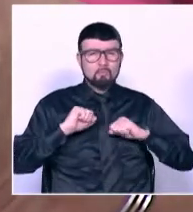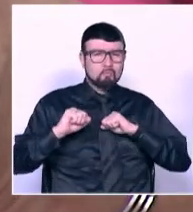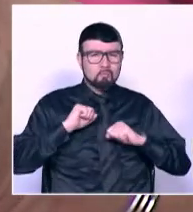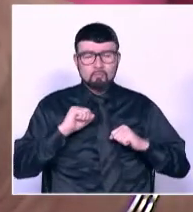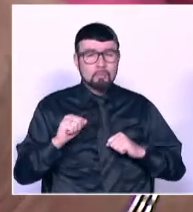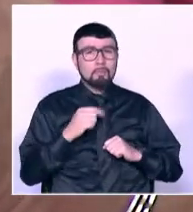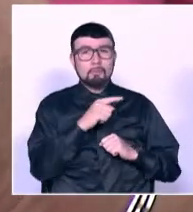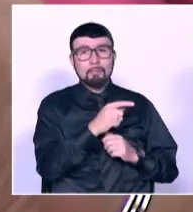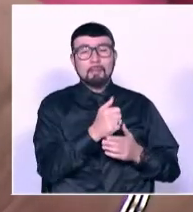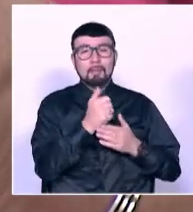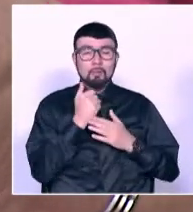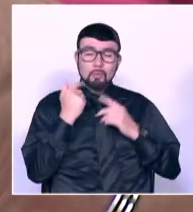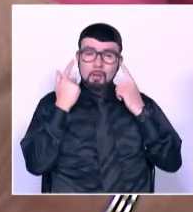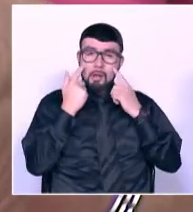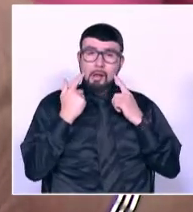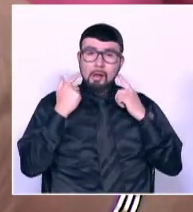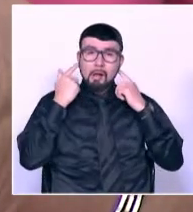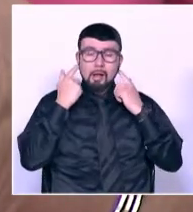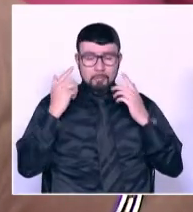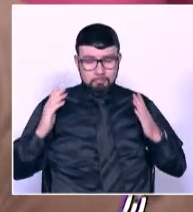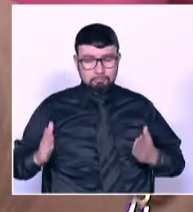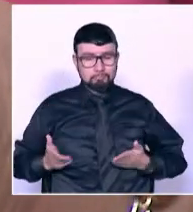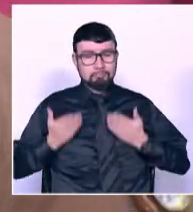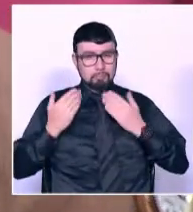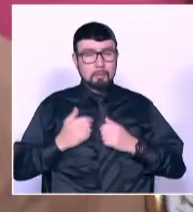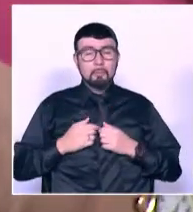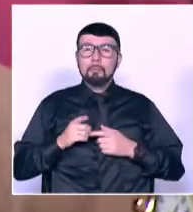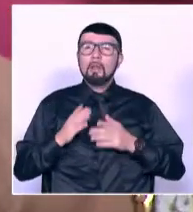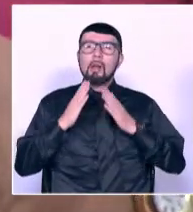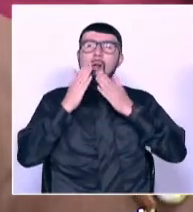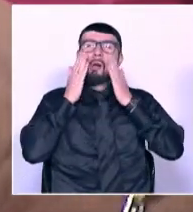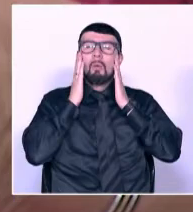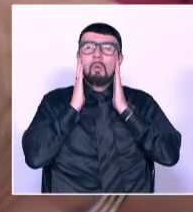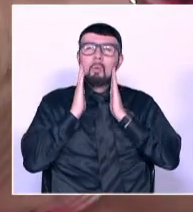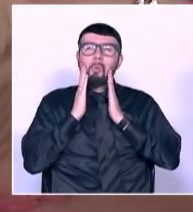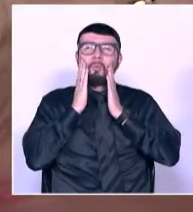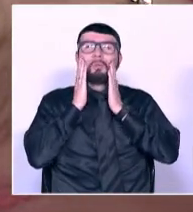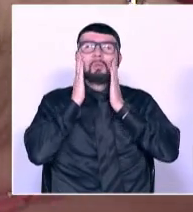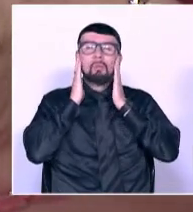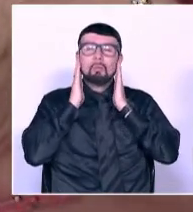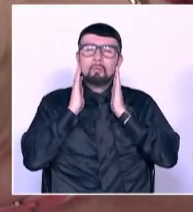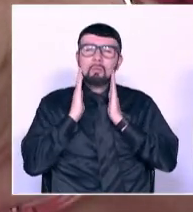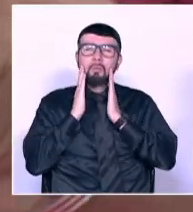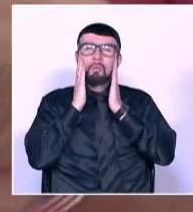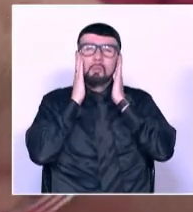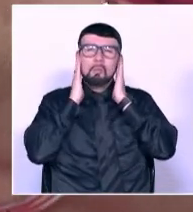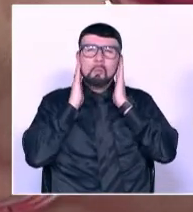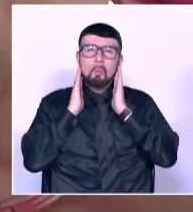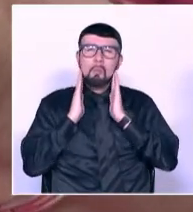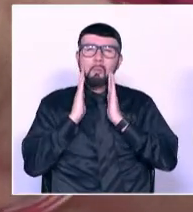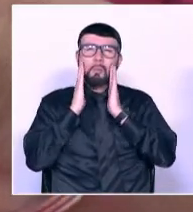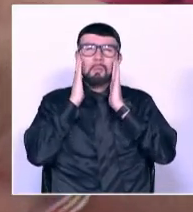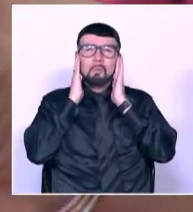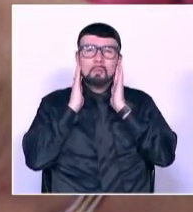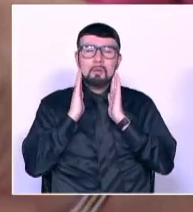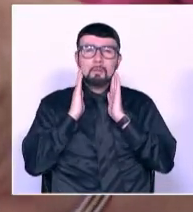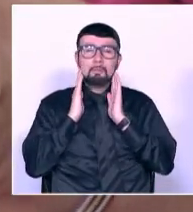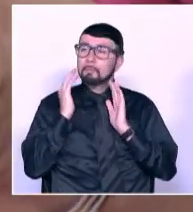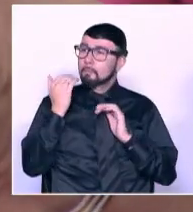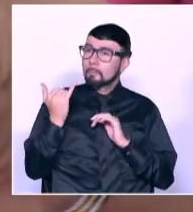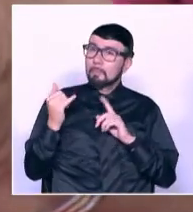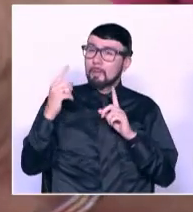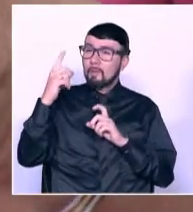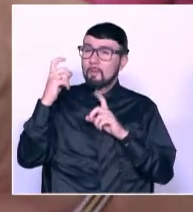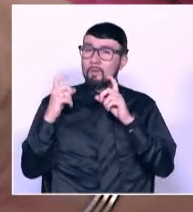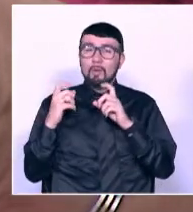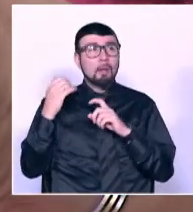para la articulación, unos masajes musculares. En esta fotico hay unos